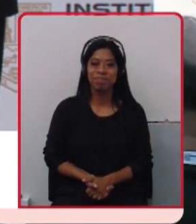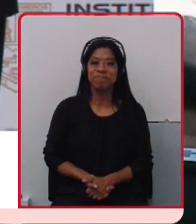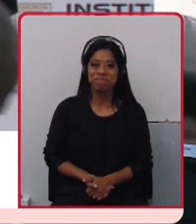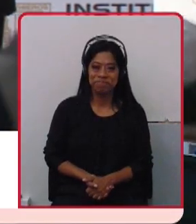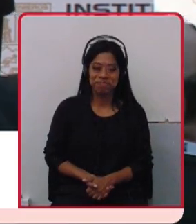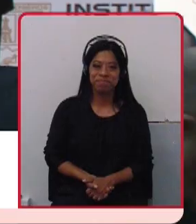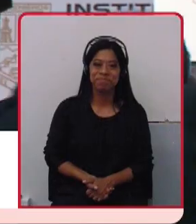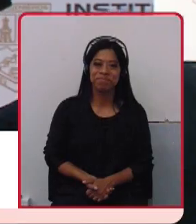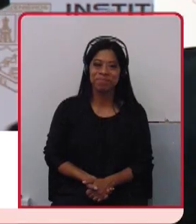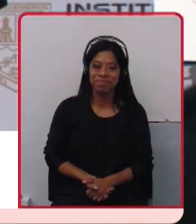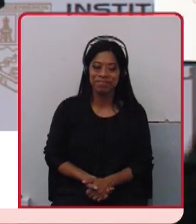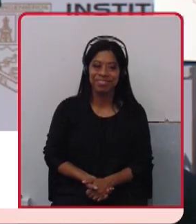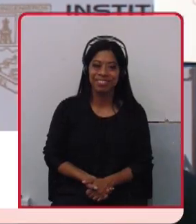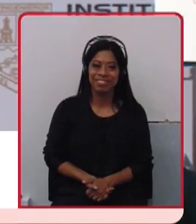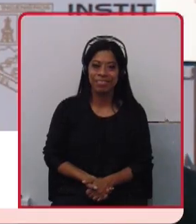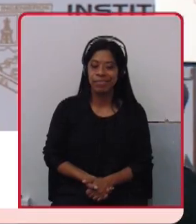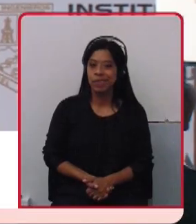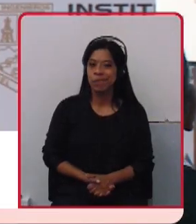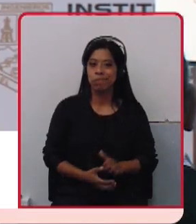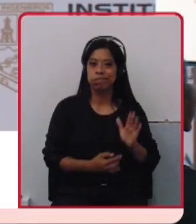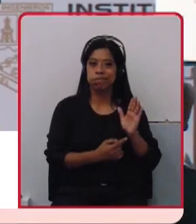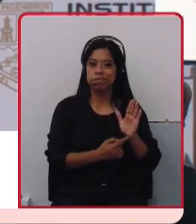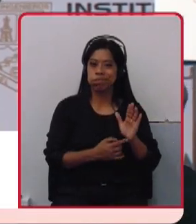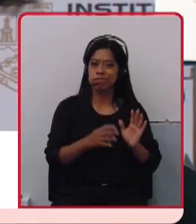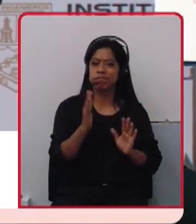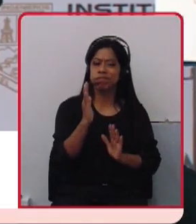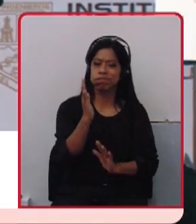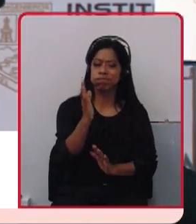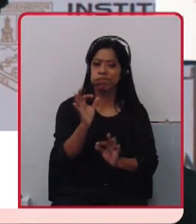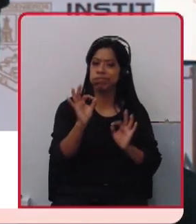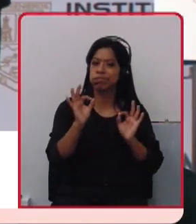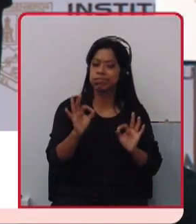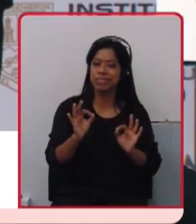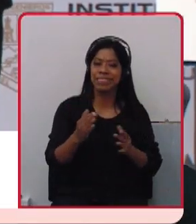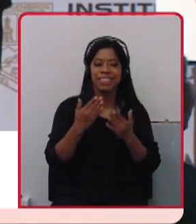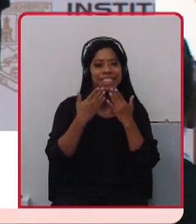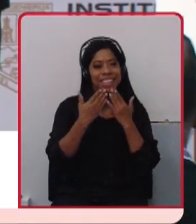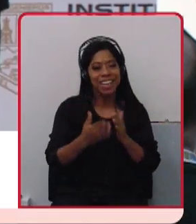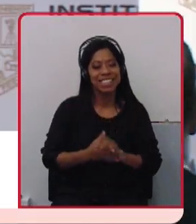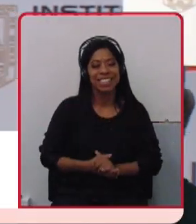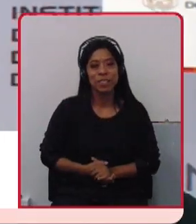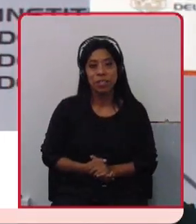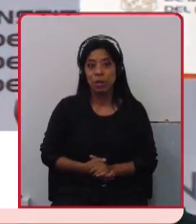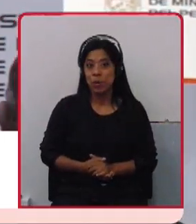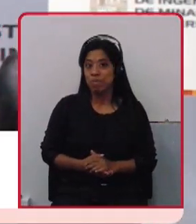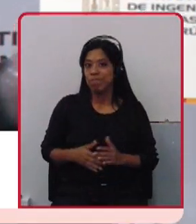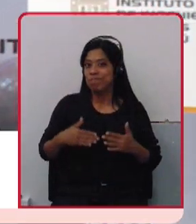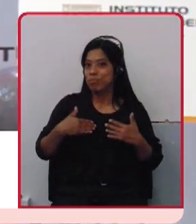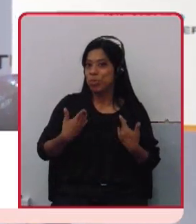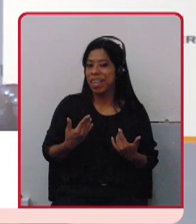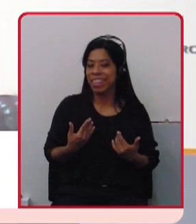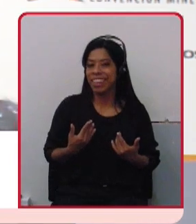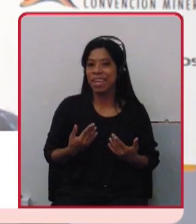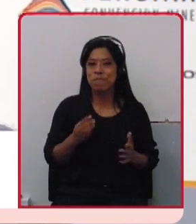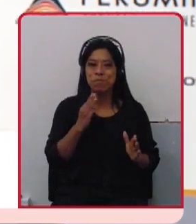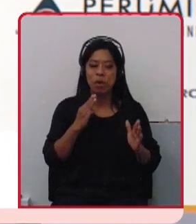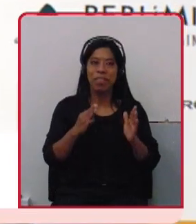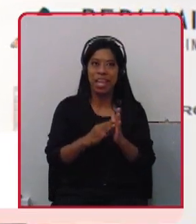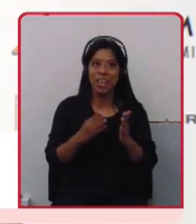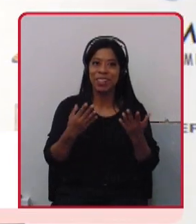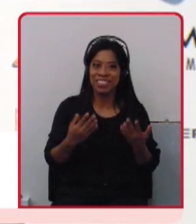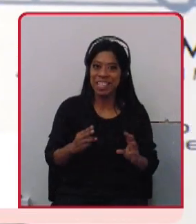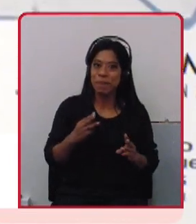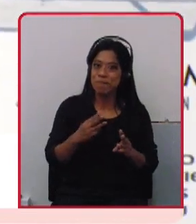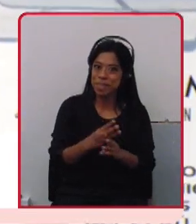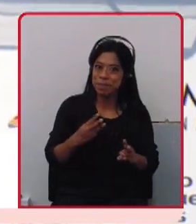Gracias. Excelente presentación, muchas gracias. ¿Es posible tangibilizar esto en un modelo, digamos, el